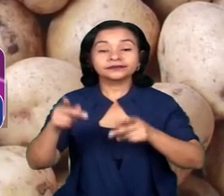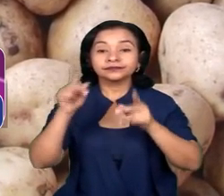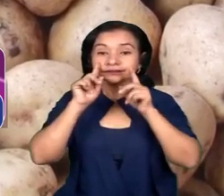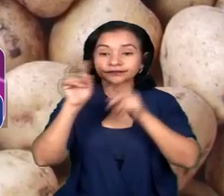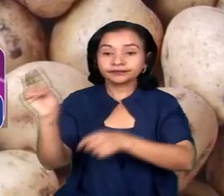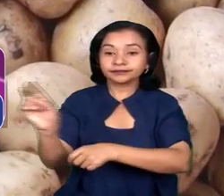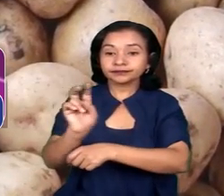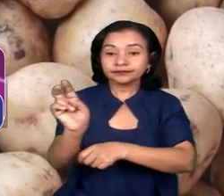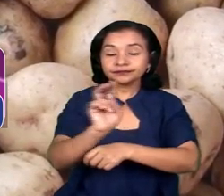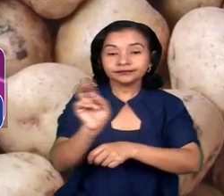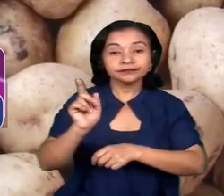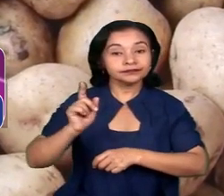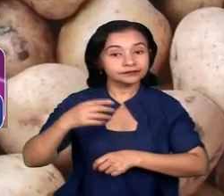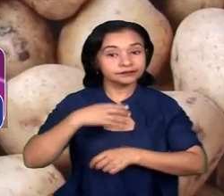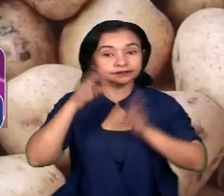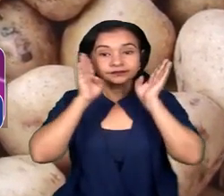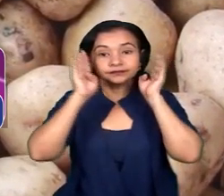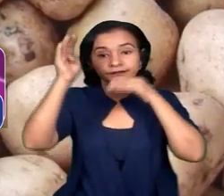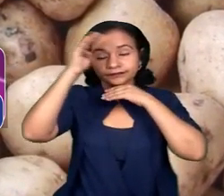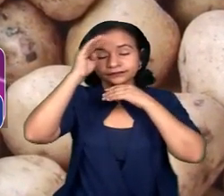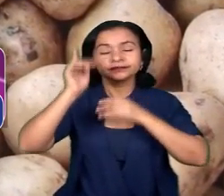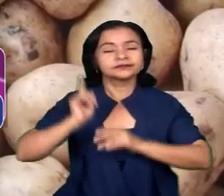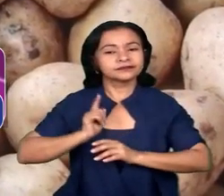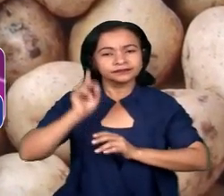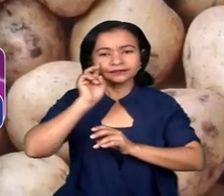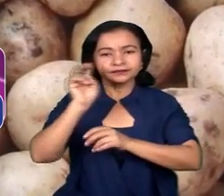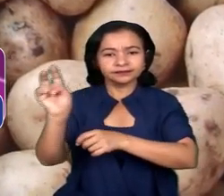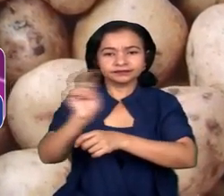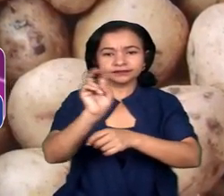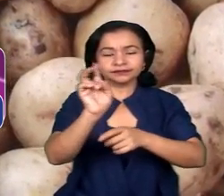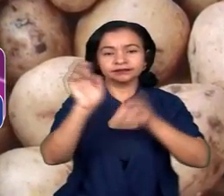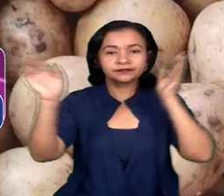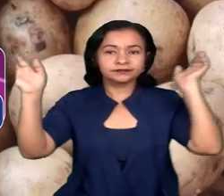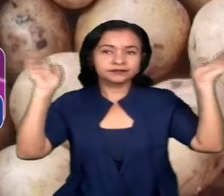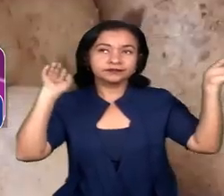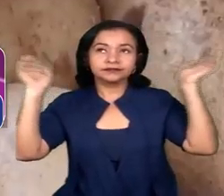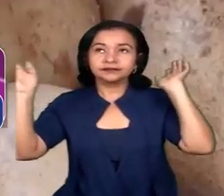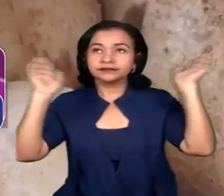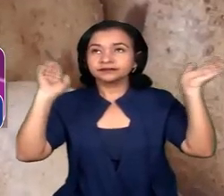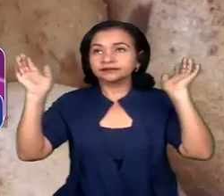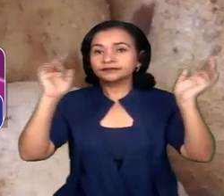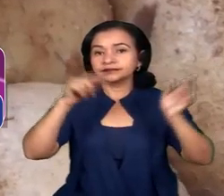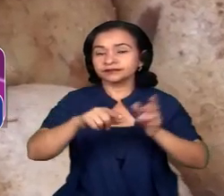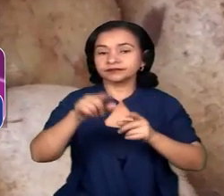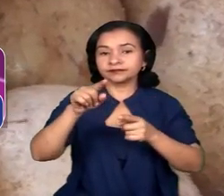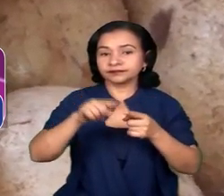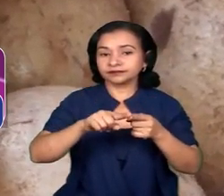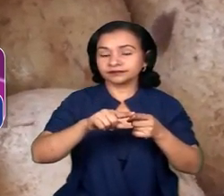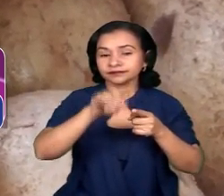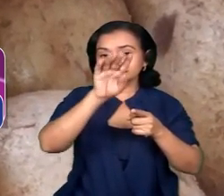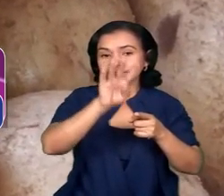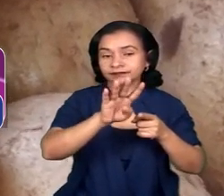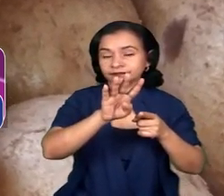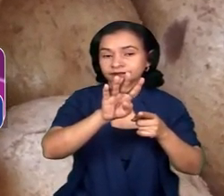seguridad privados que tenemos, estamos dando seguridad en todos esos mercados, y vamos a estar